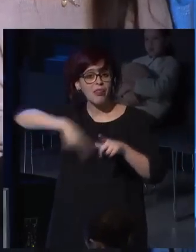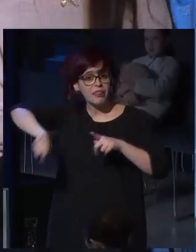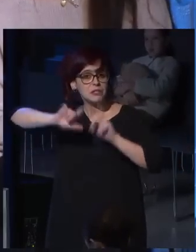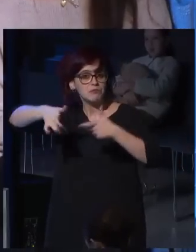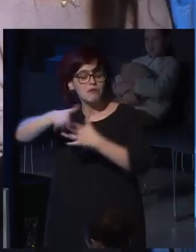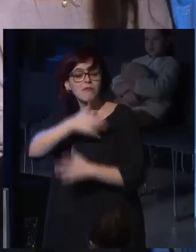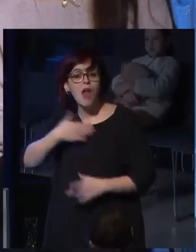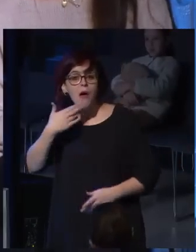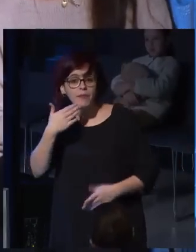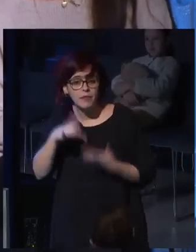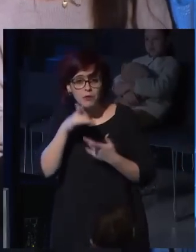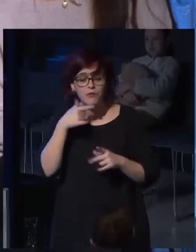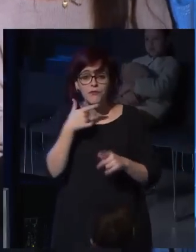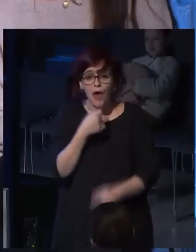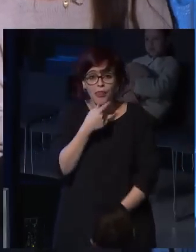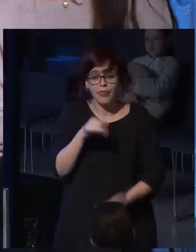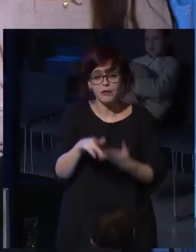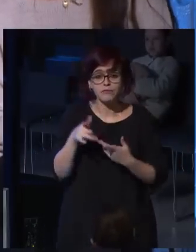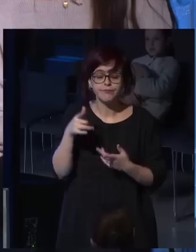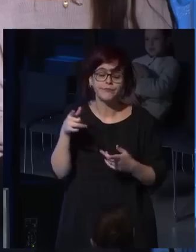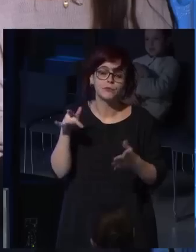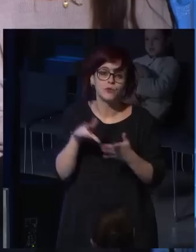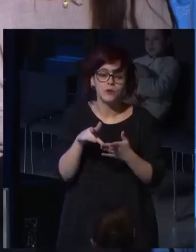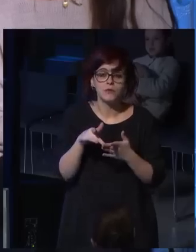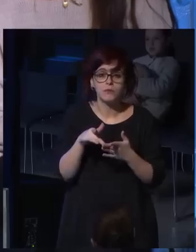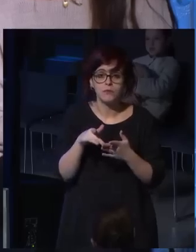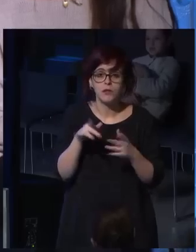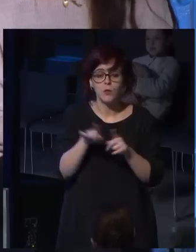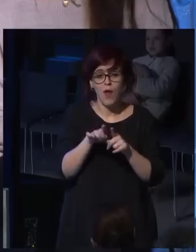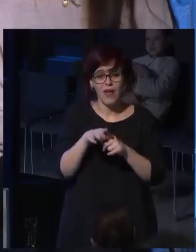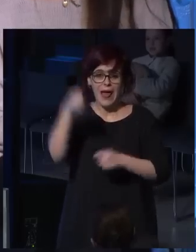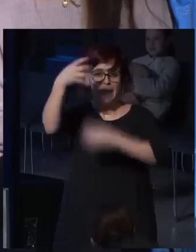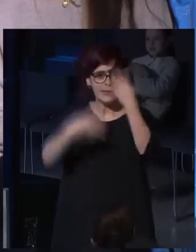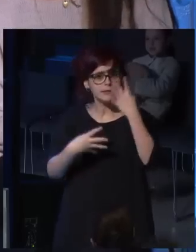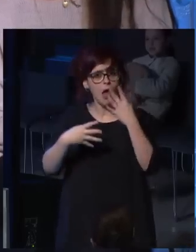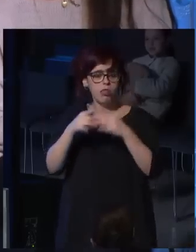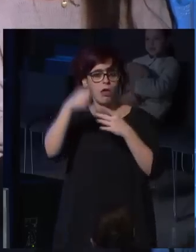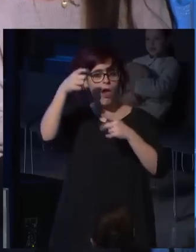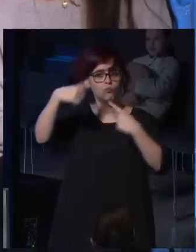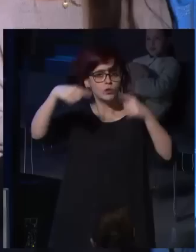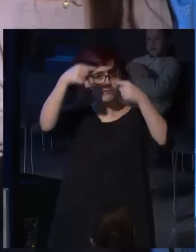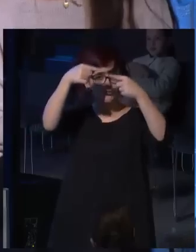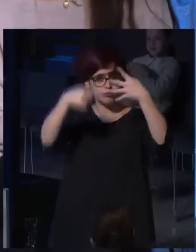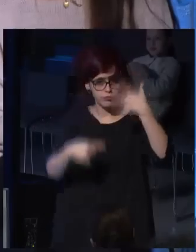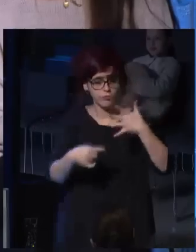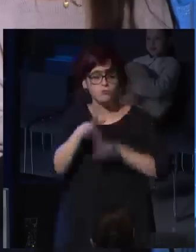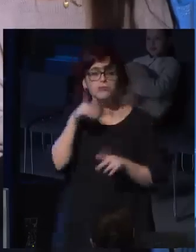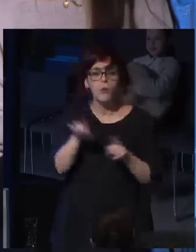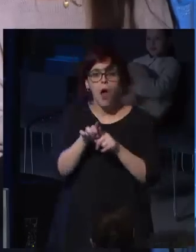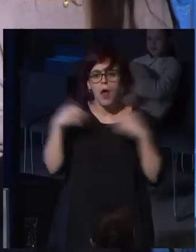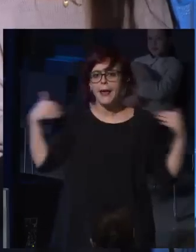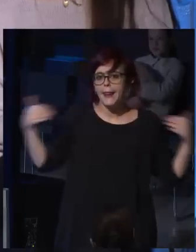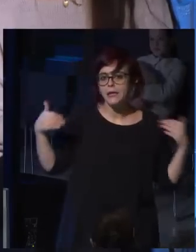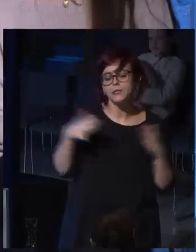digo? Que es verdad que es muy fácil caer en unas listas de reproducción y tal, que también está muy bien. O sea, al gimnasio, pues no te vas a poner ahí el